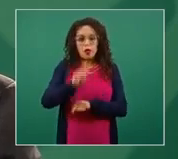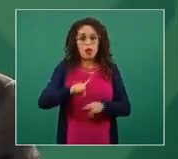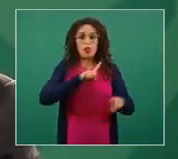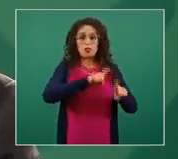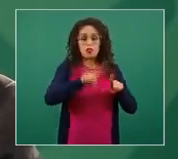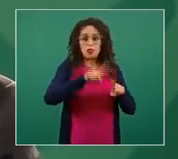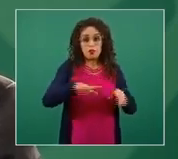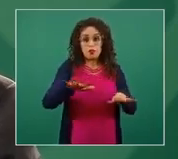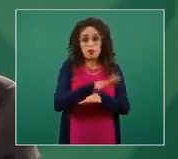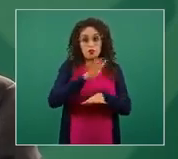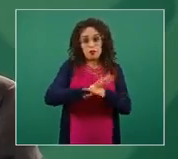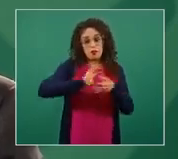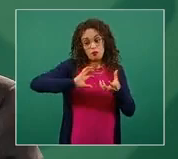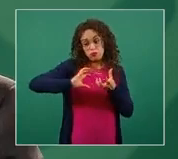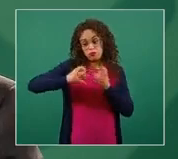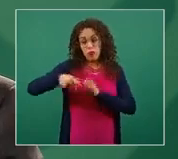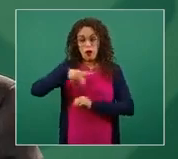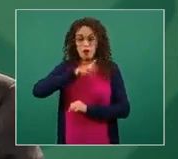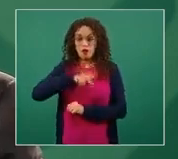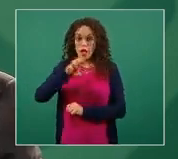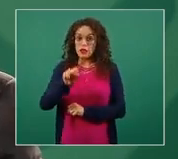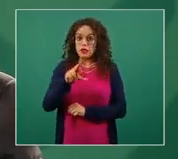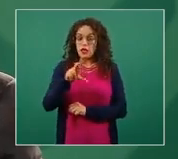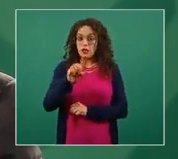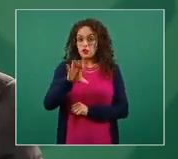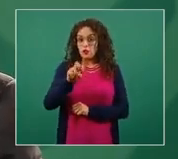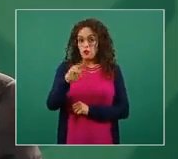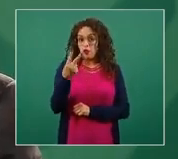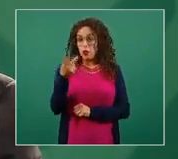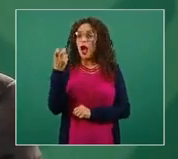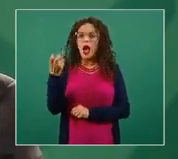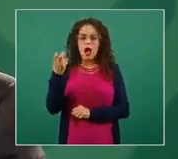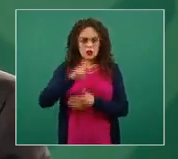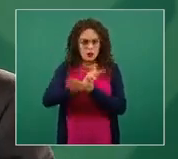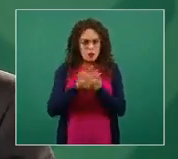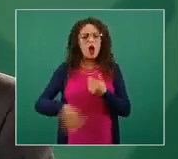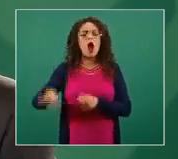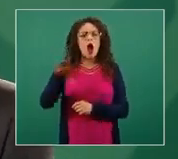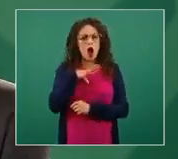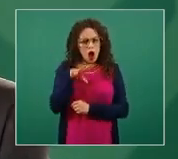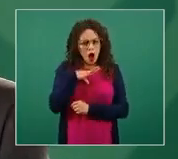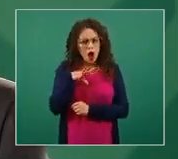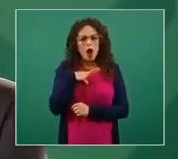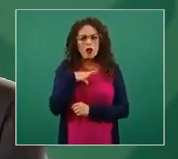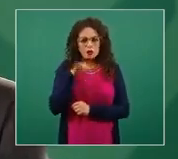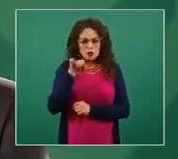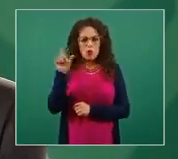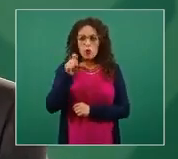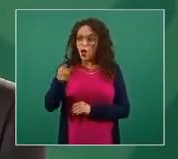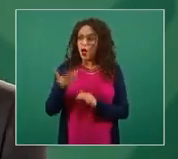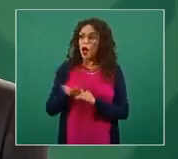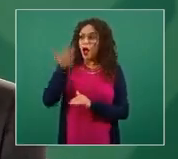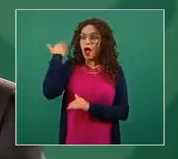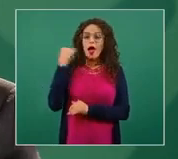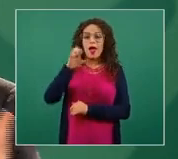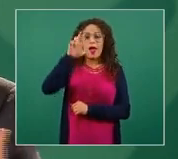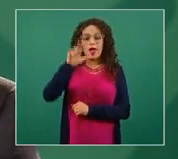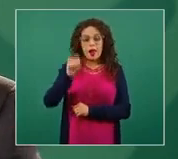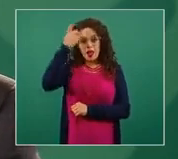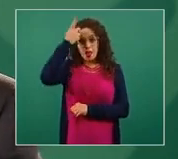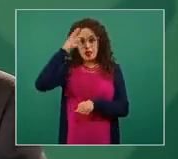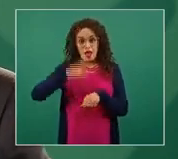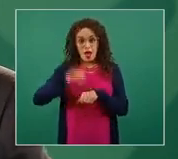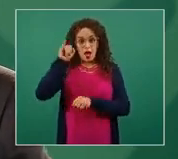del SARS-CoV-2. Este programa existe en su raíz, de hecho la propia doctora Alpuche, cuando fue directora del INDRE, contribuyó